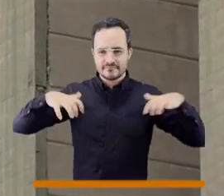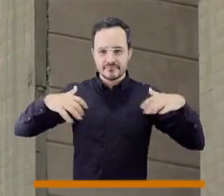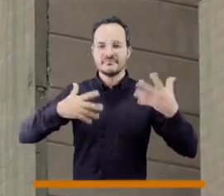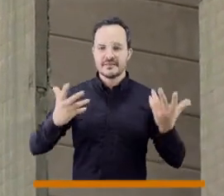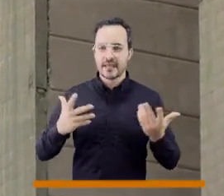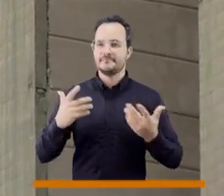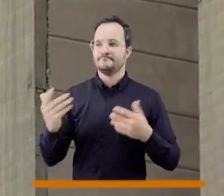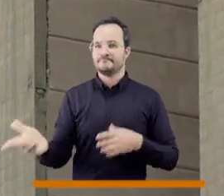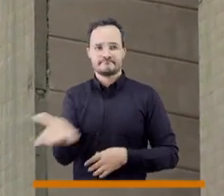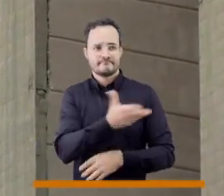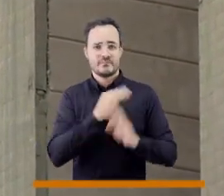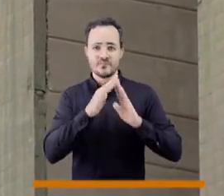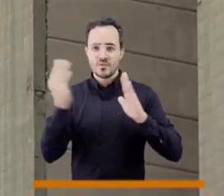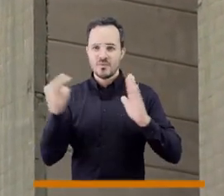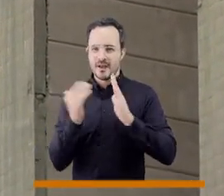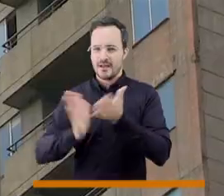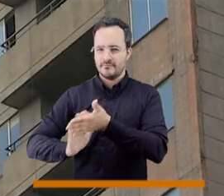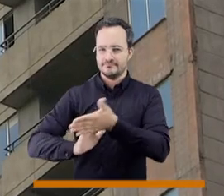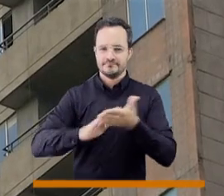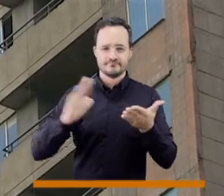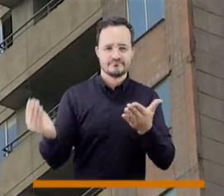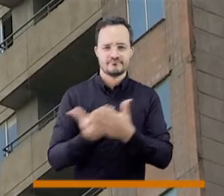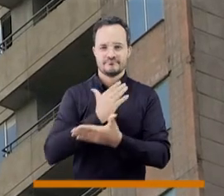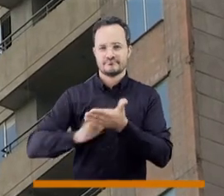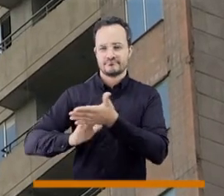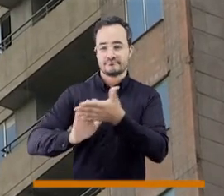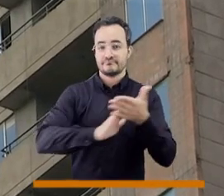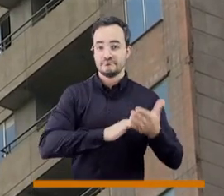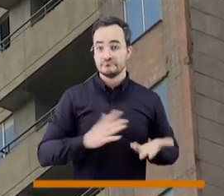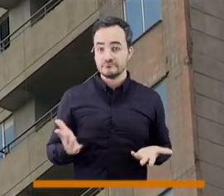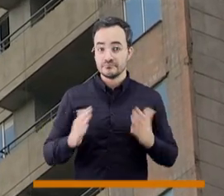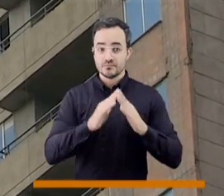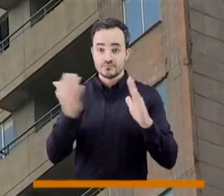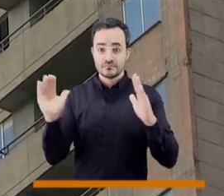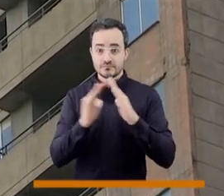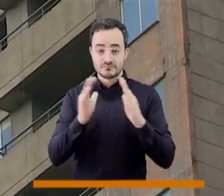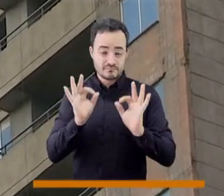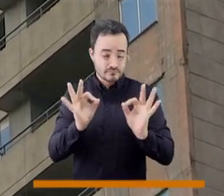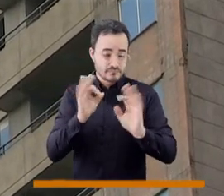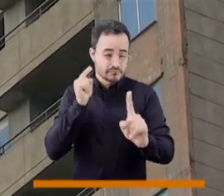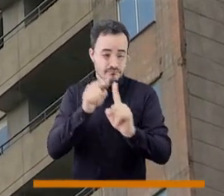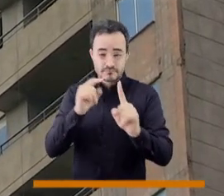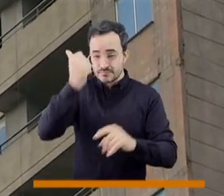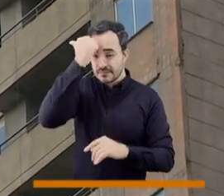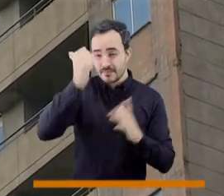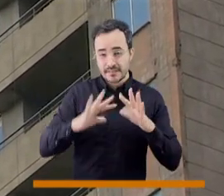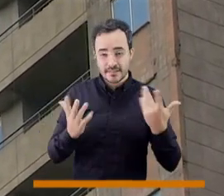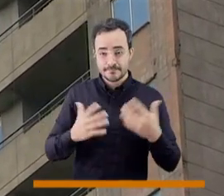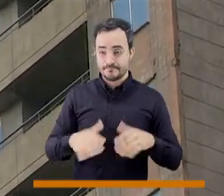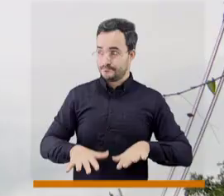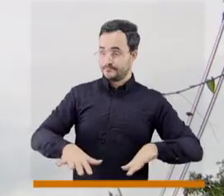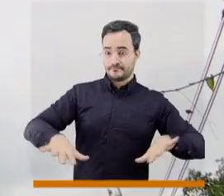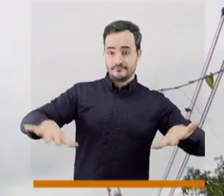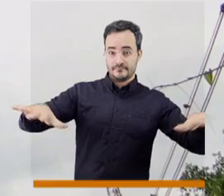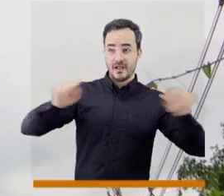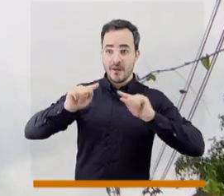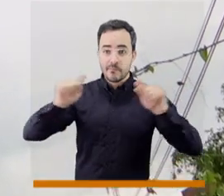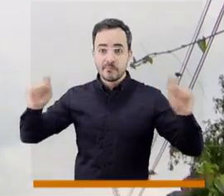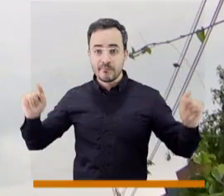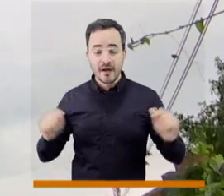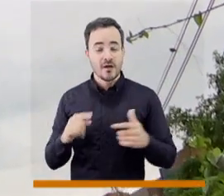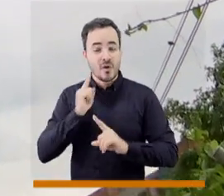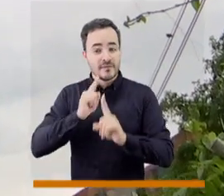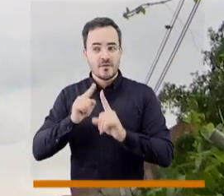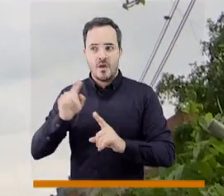hagamos renovación urbana. La renovación urbana va en función de poner en el suelo más valioso de